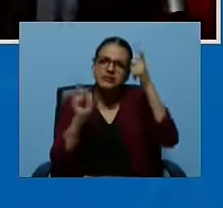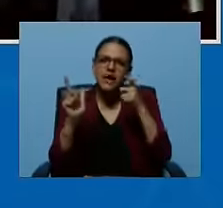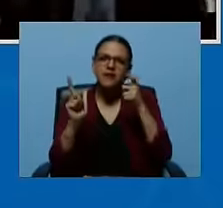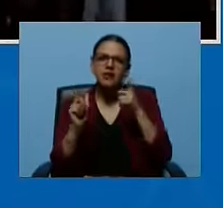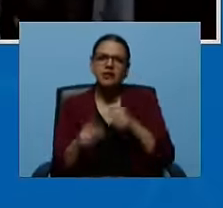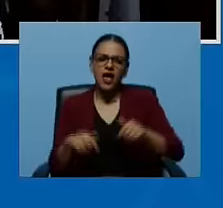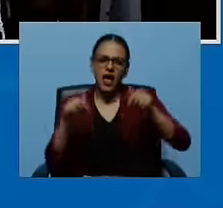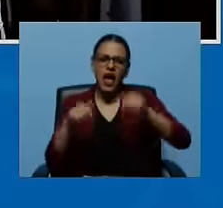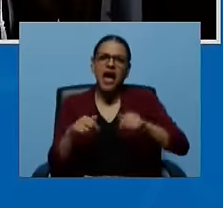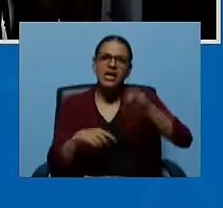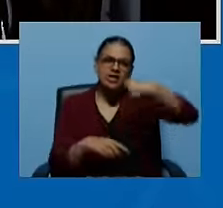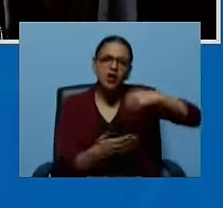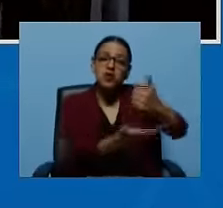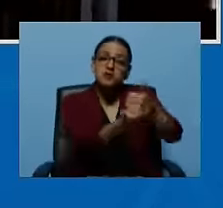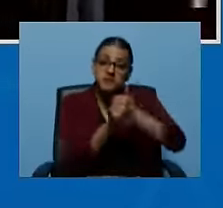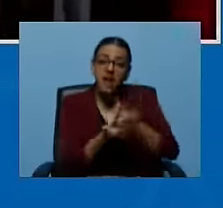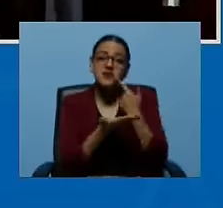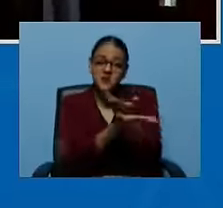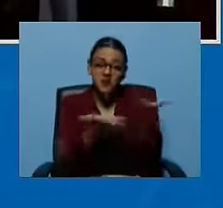Aquí me están ayudando, ¿ves?